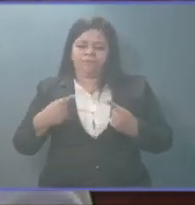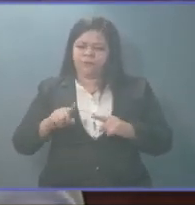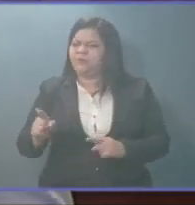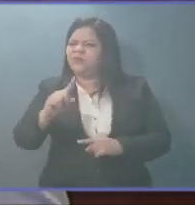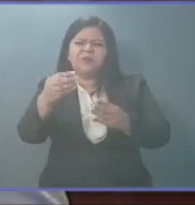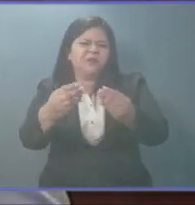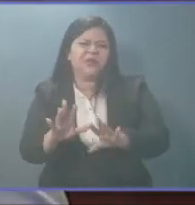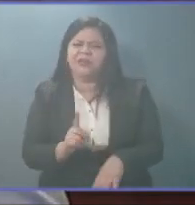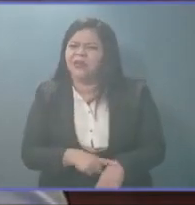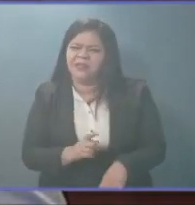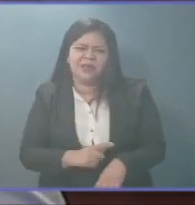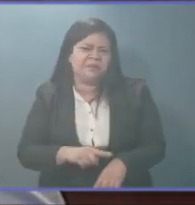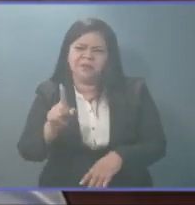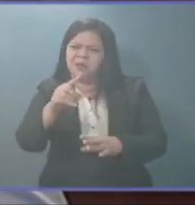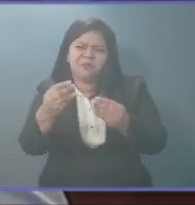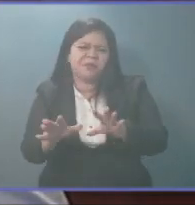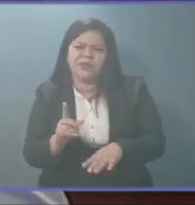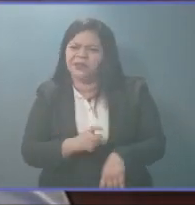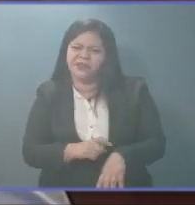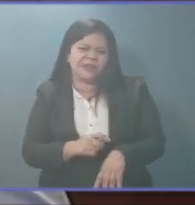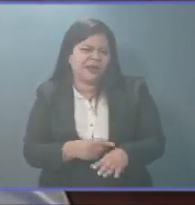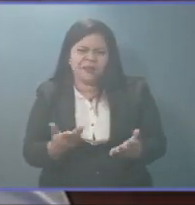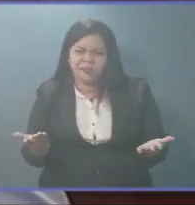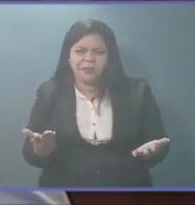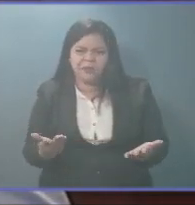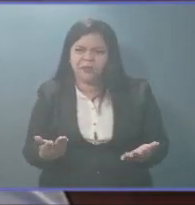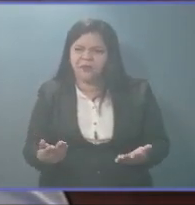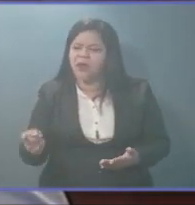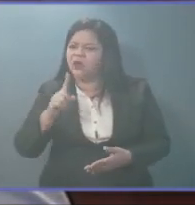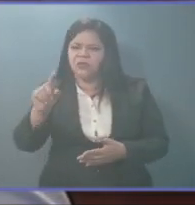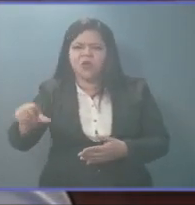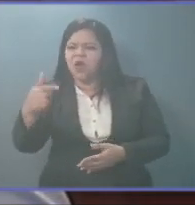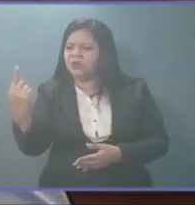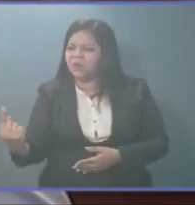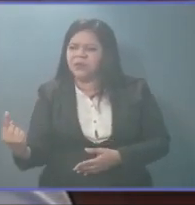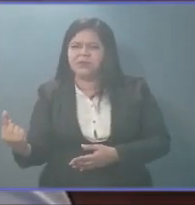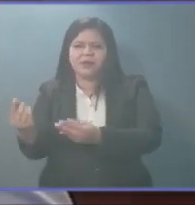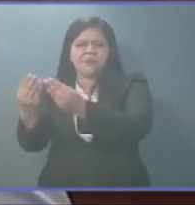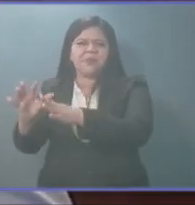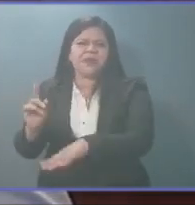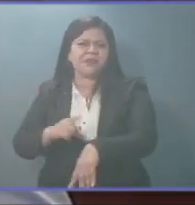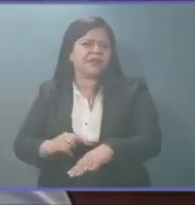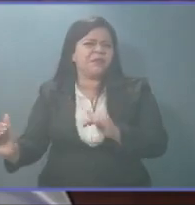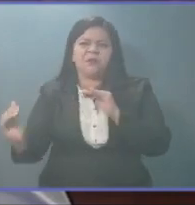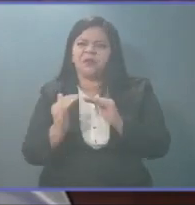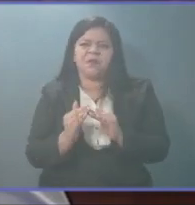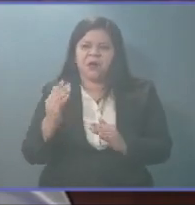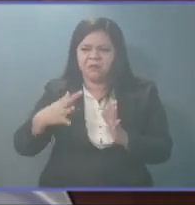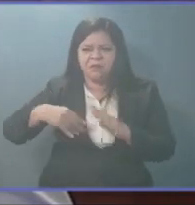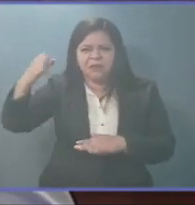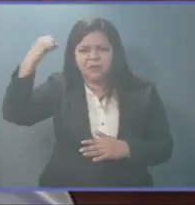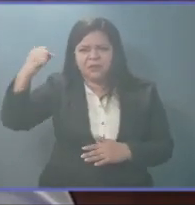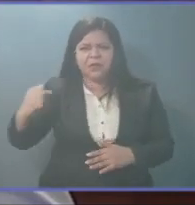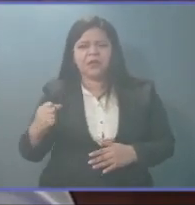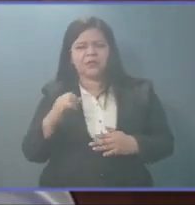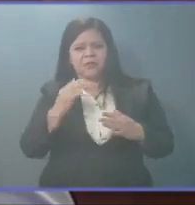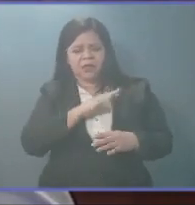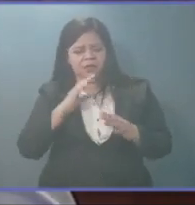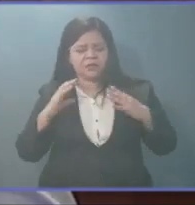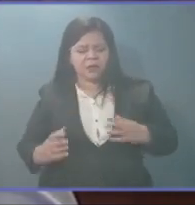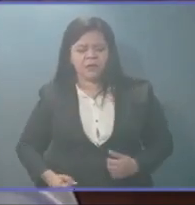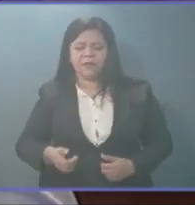tiempo, no pierdan el tiempo, señores, ni se lo hagan perder a uno de los funcionarios más valiosos del gobierno del presidente Nayib